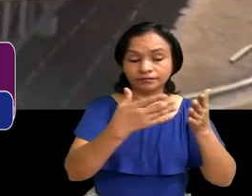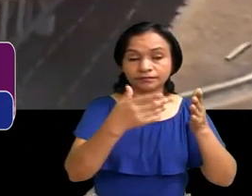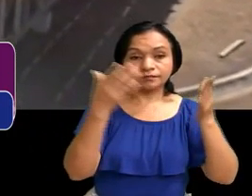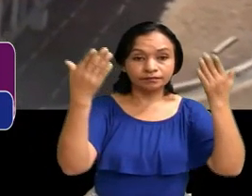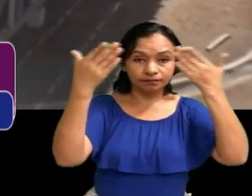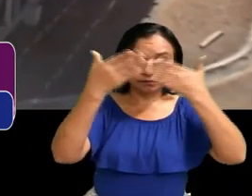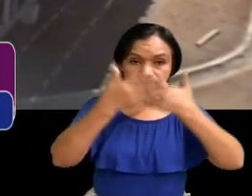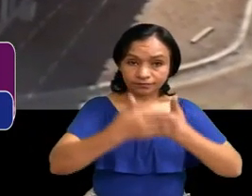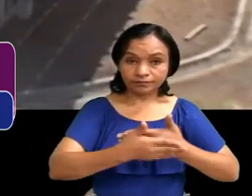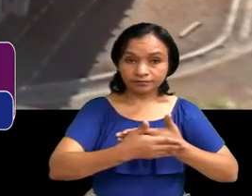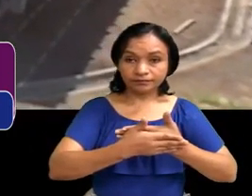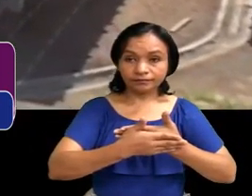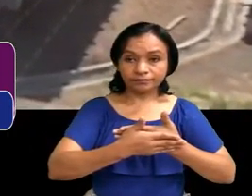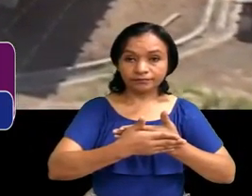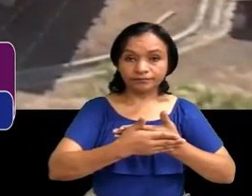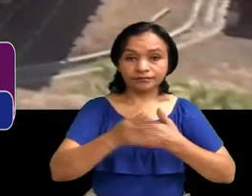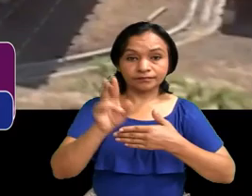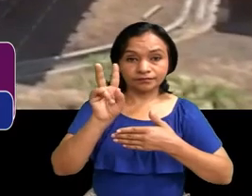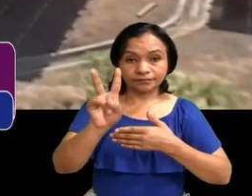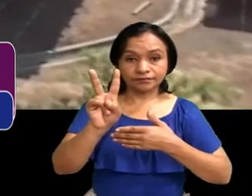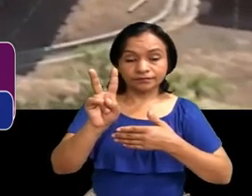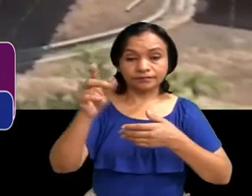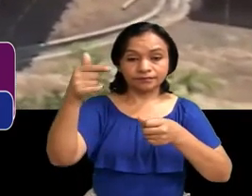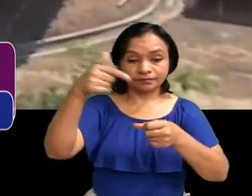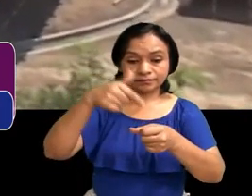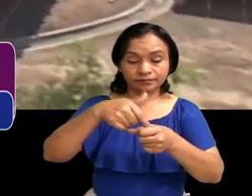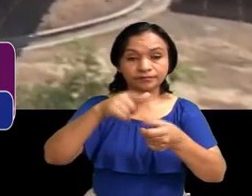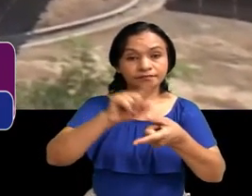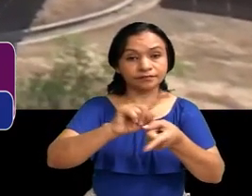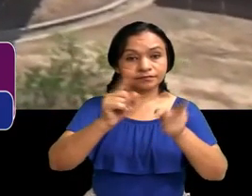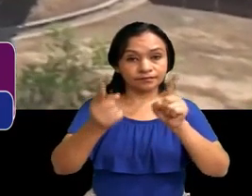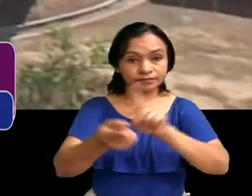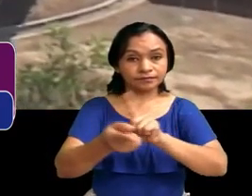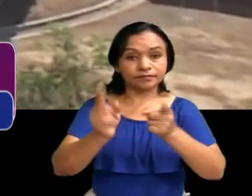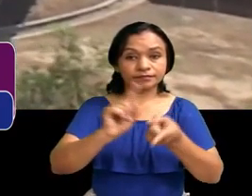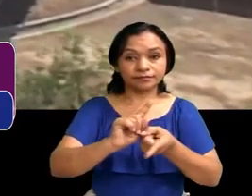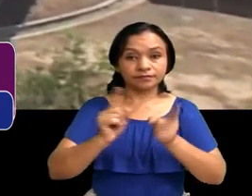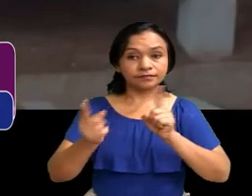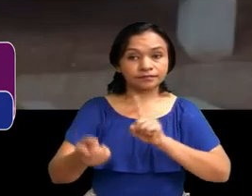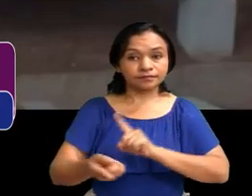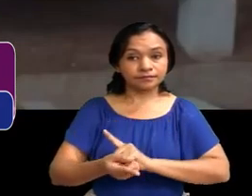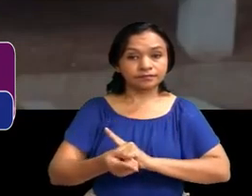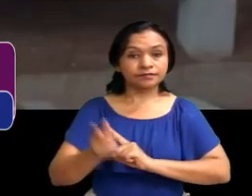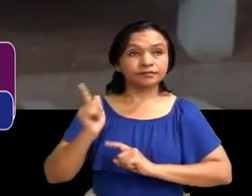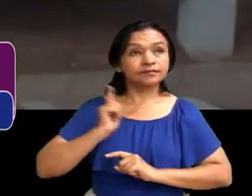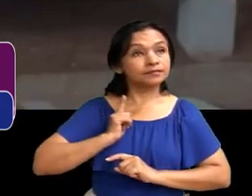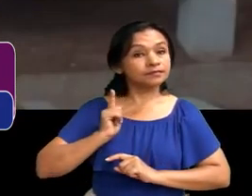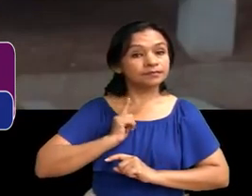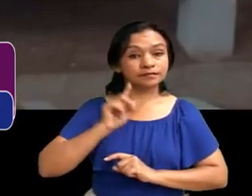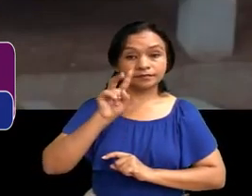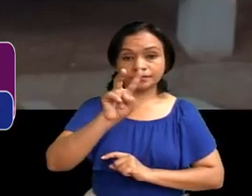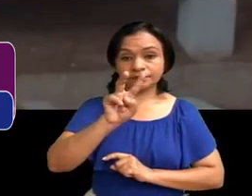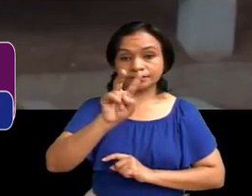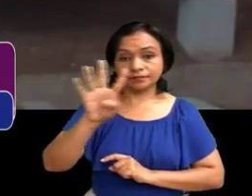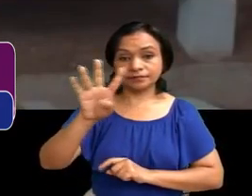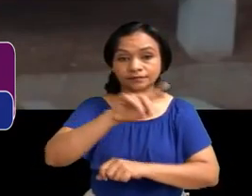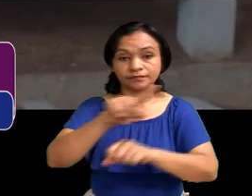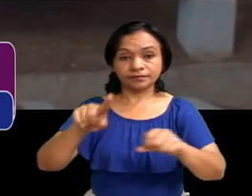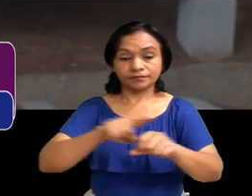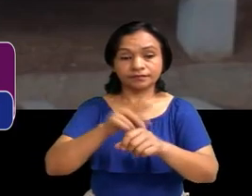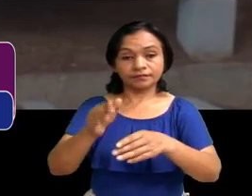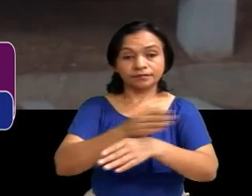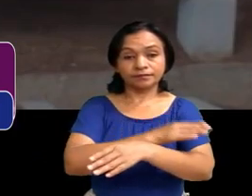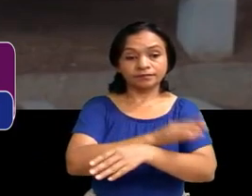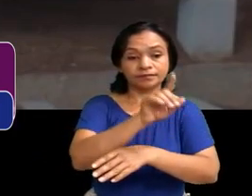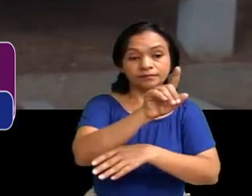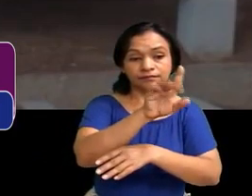noche y dos plantas diésel que se alternan. Okay. Ahora tienen energía a las 24 horas. Antes solo eran 14, 10